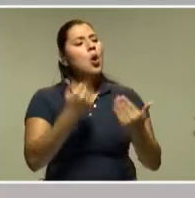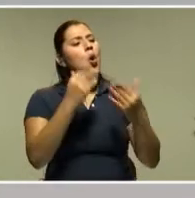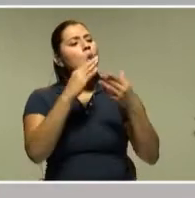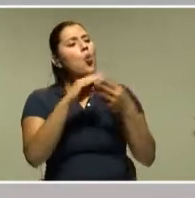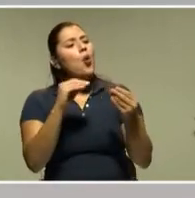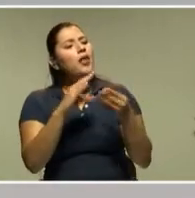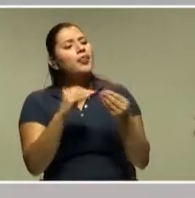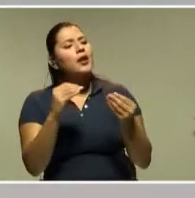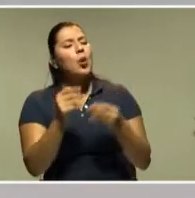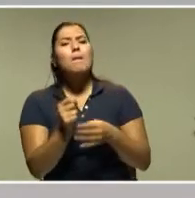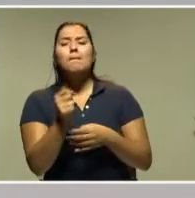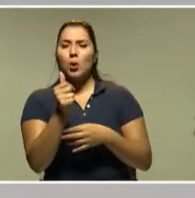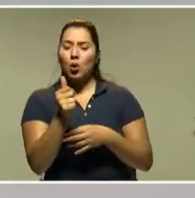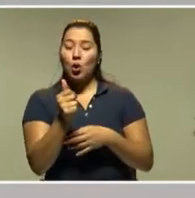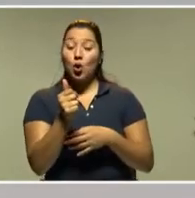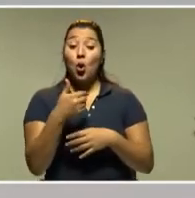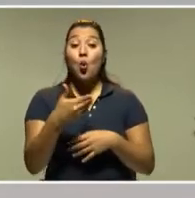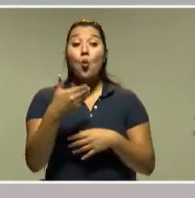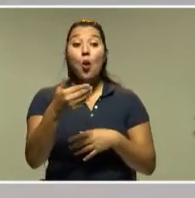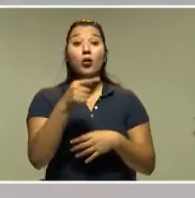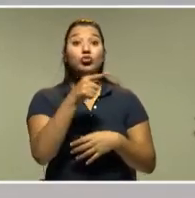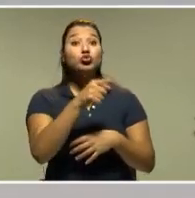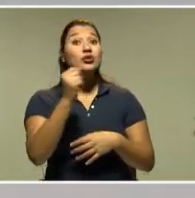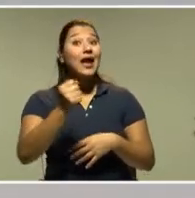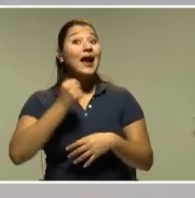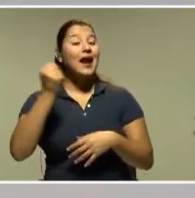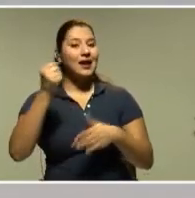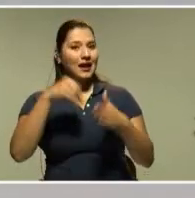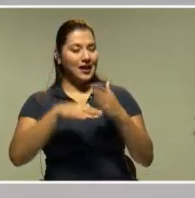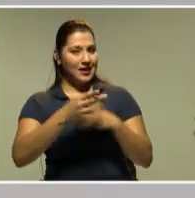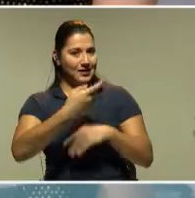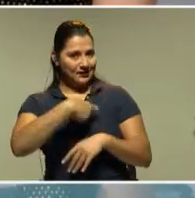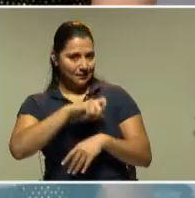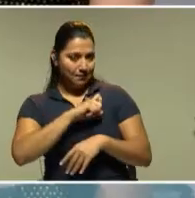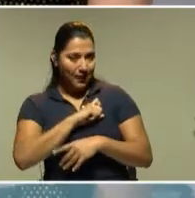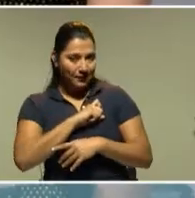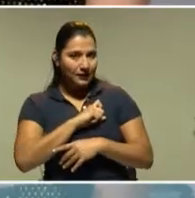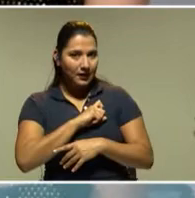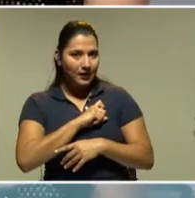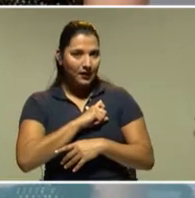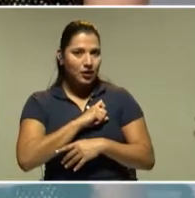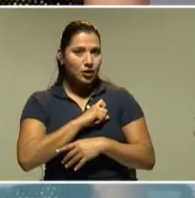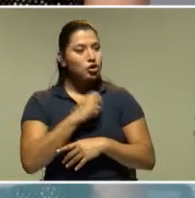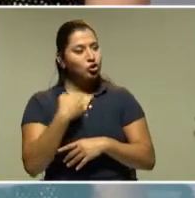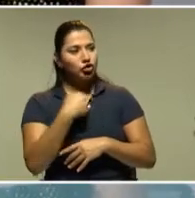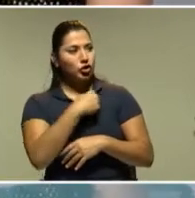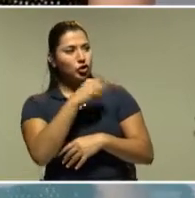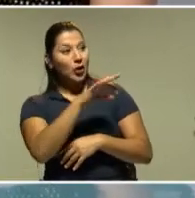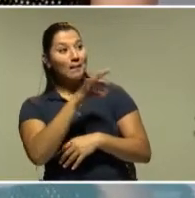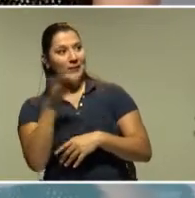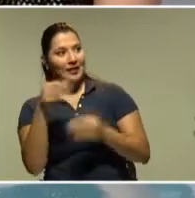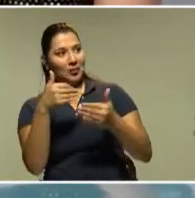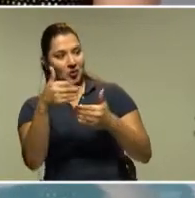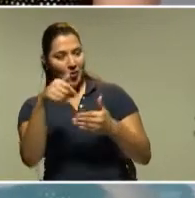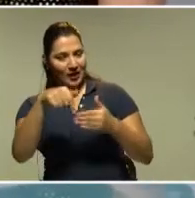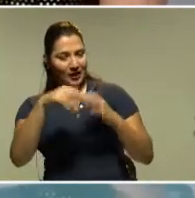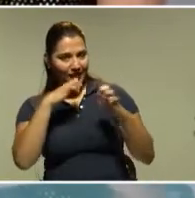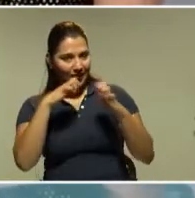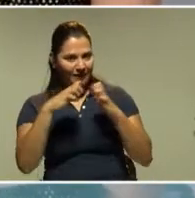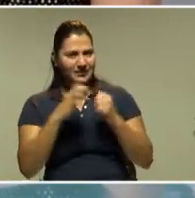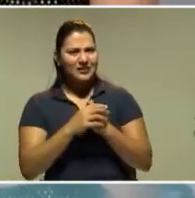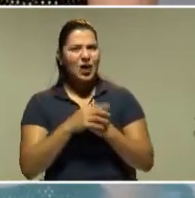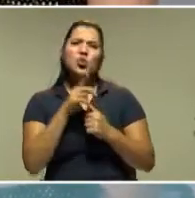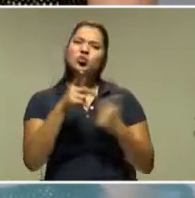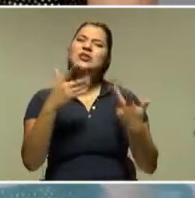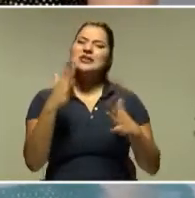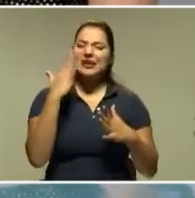un poco, porque cuando usted gana en España, ¿verdad? De hecho, la tuvimos aquí en entrevista y demás, ya usted